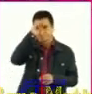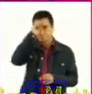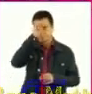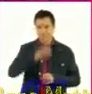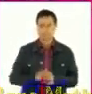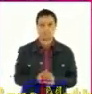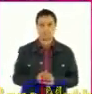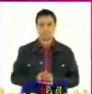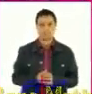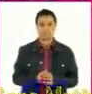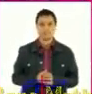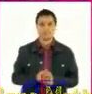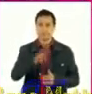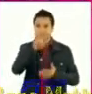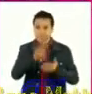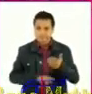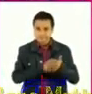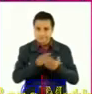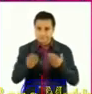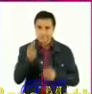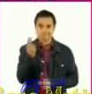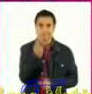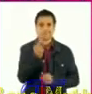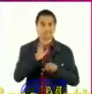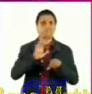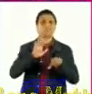¿Por qué se debe realizar un cronograma?